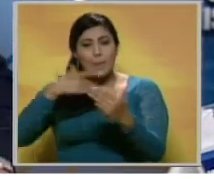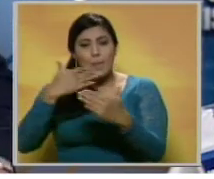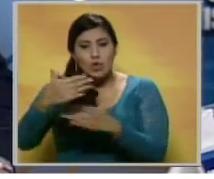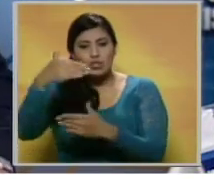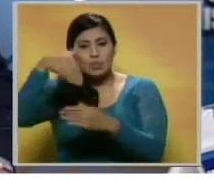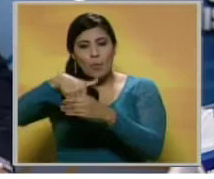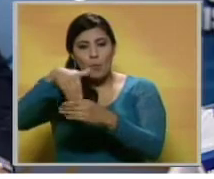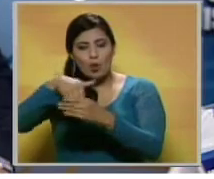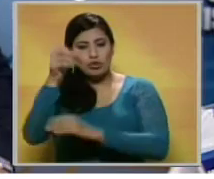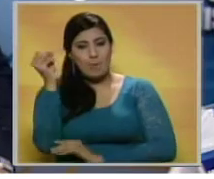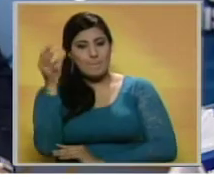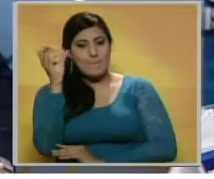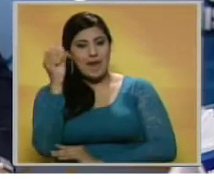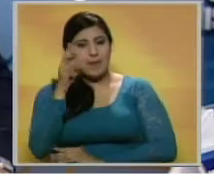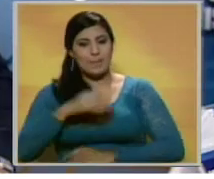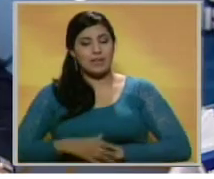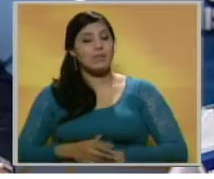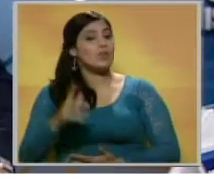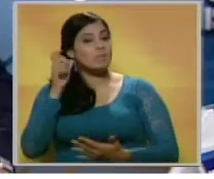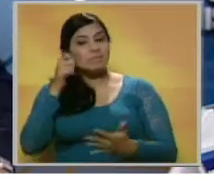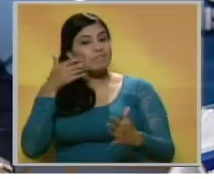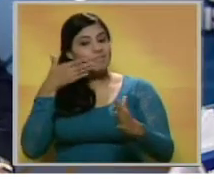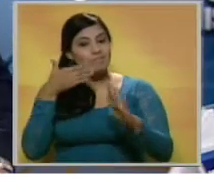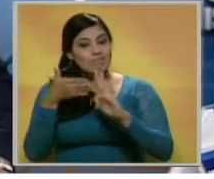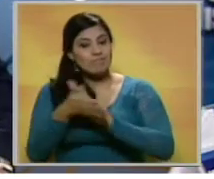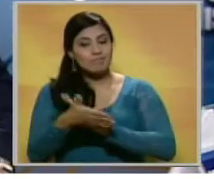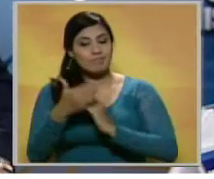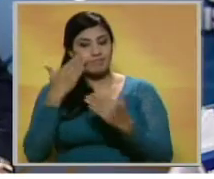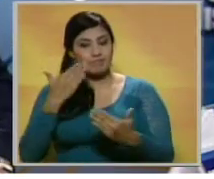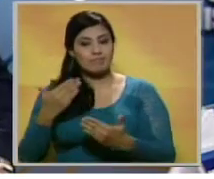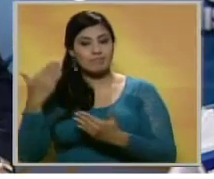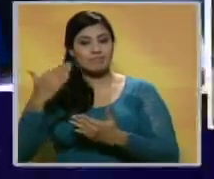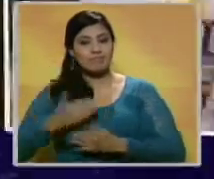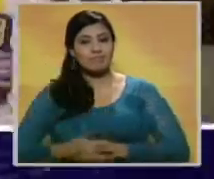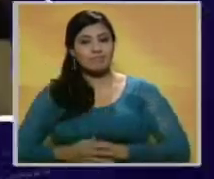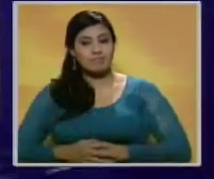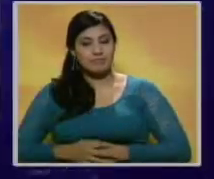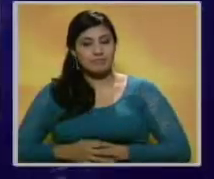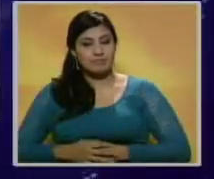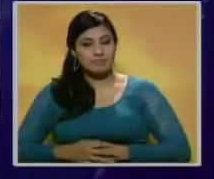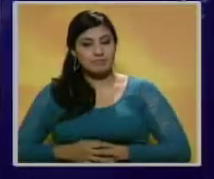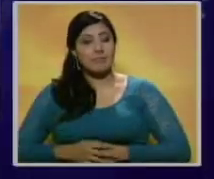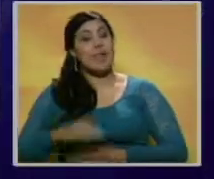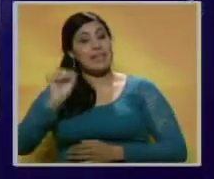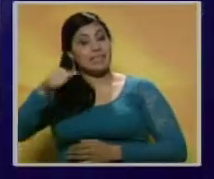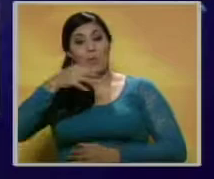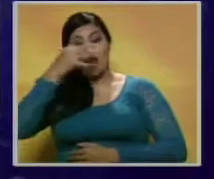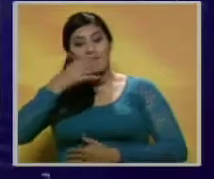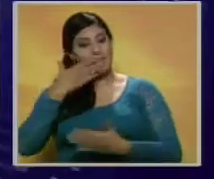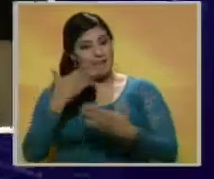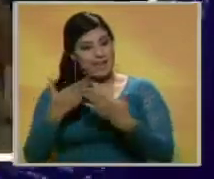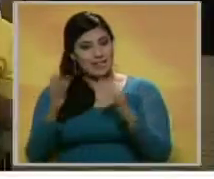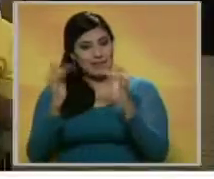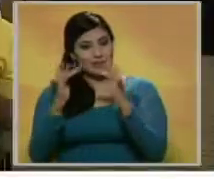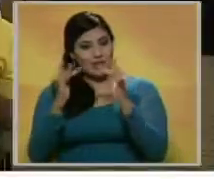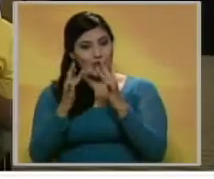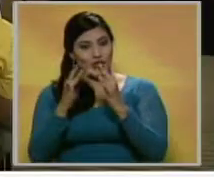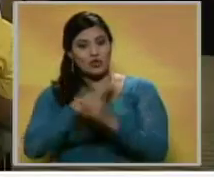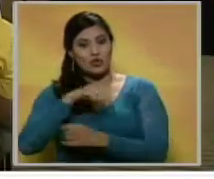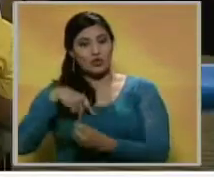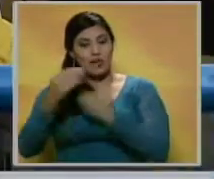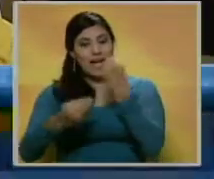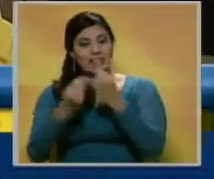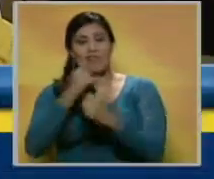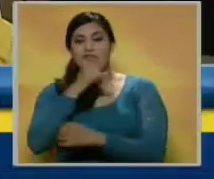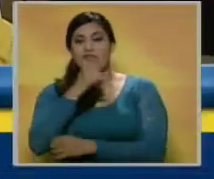próximas elecciones parlamentarias. Carla Salcedo Flores nos trae el reporte. Así es, buenas tardes, gracias por este contacto que hacemos